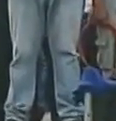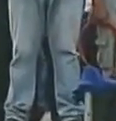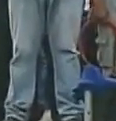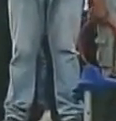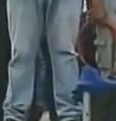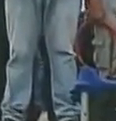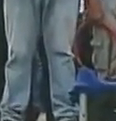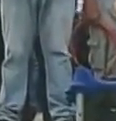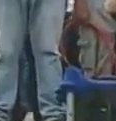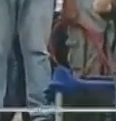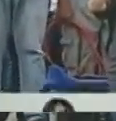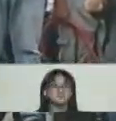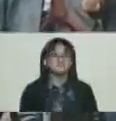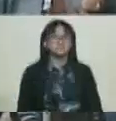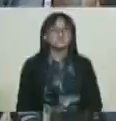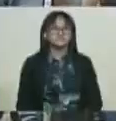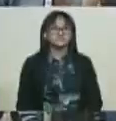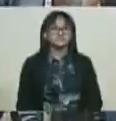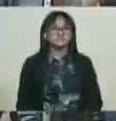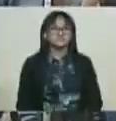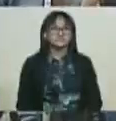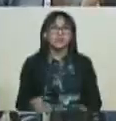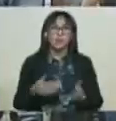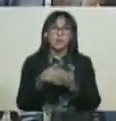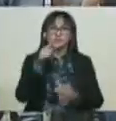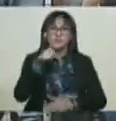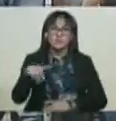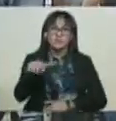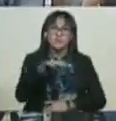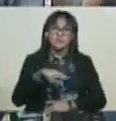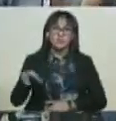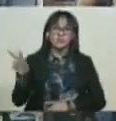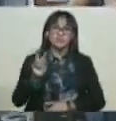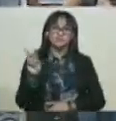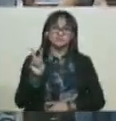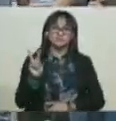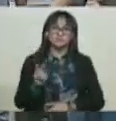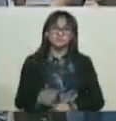y sus agresiones verbales contra el pueblo de venezuela